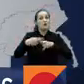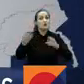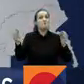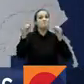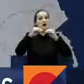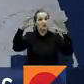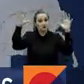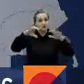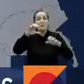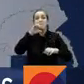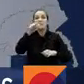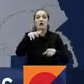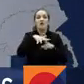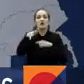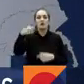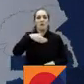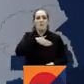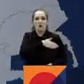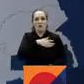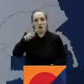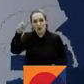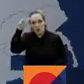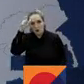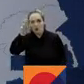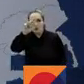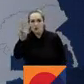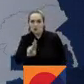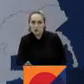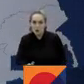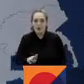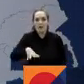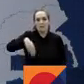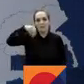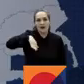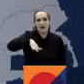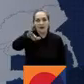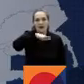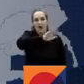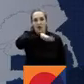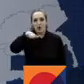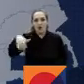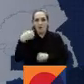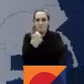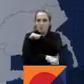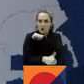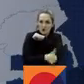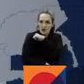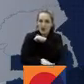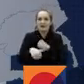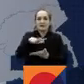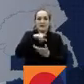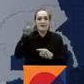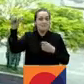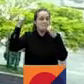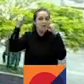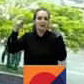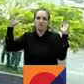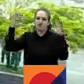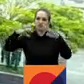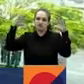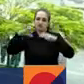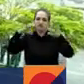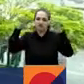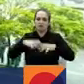más afectadas serían Bolívar, Córdoba, Sucre, Magdalena, Antioquia, Boyacá, Cundinamarca y Santander. Redoblemos las